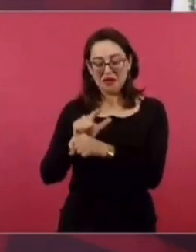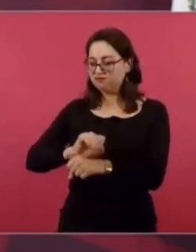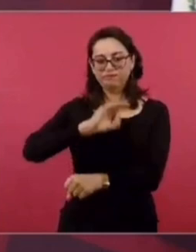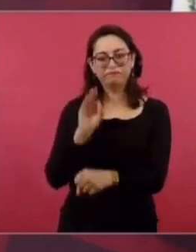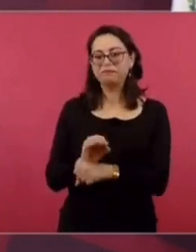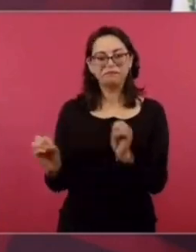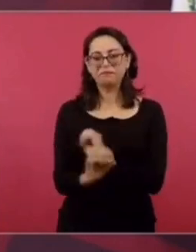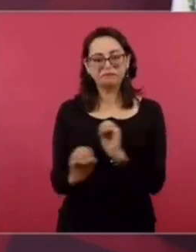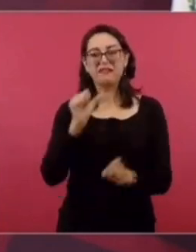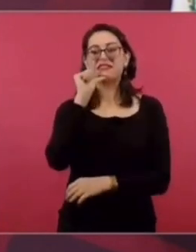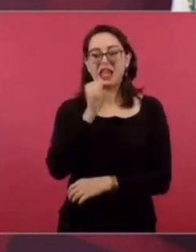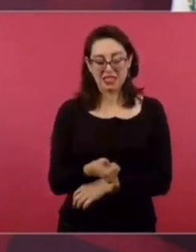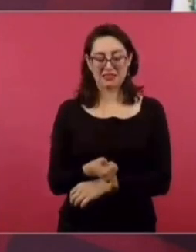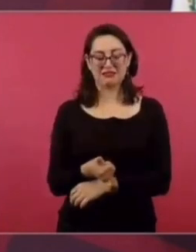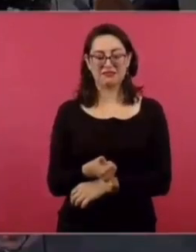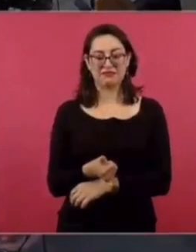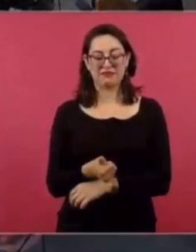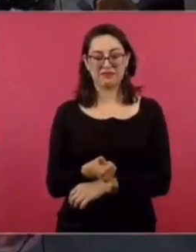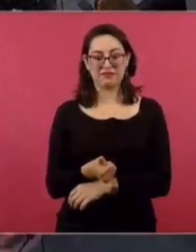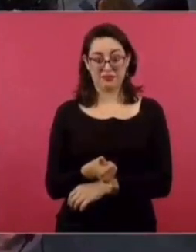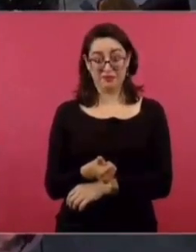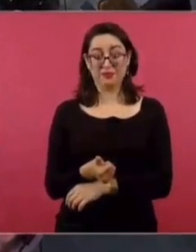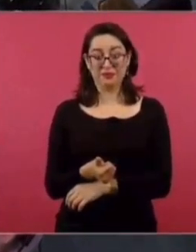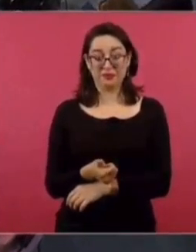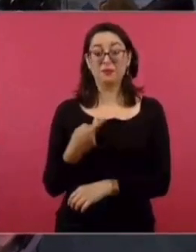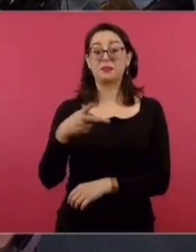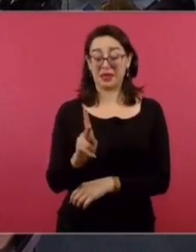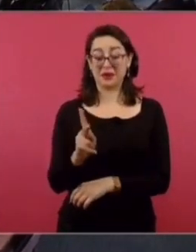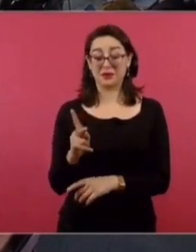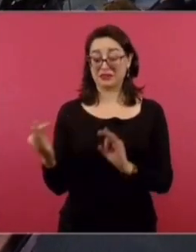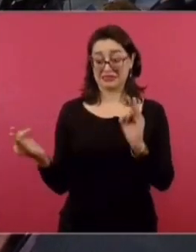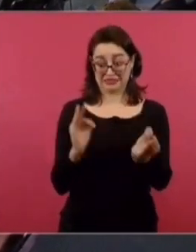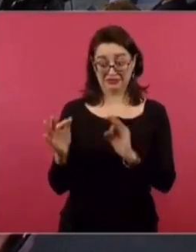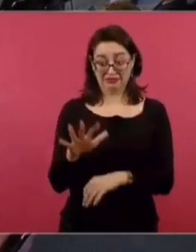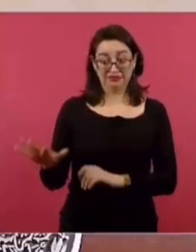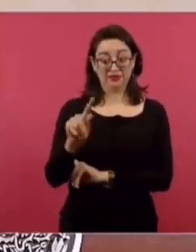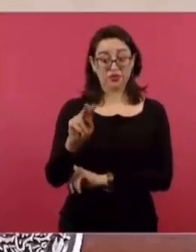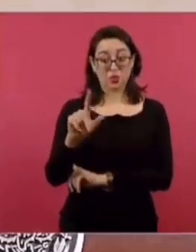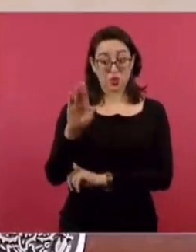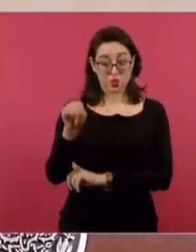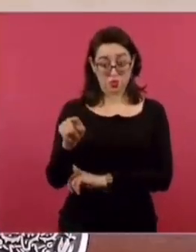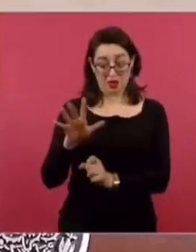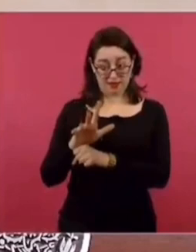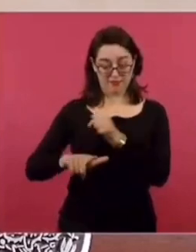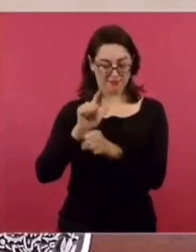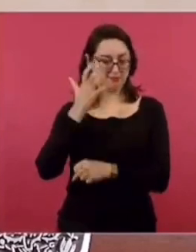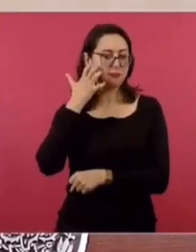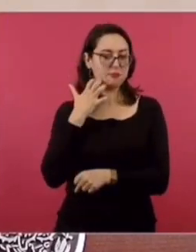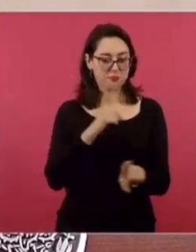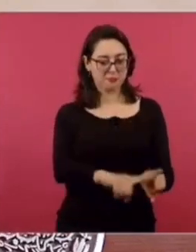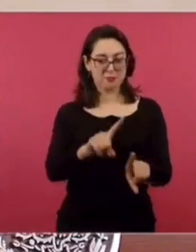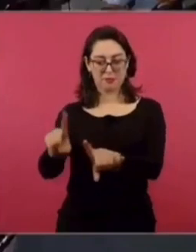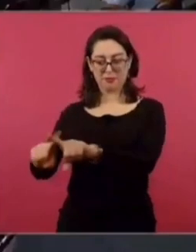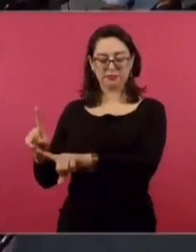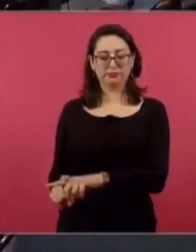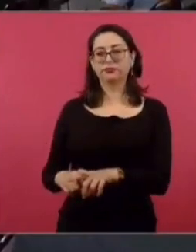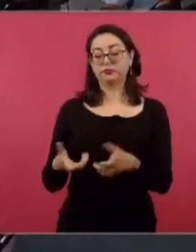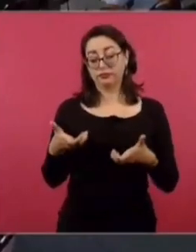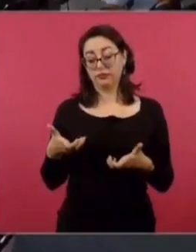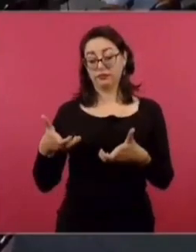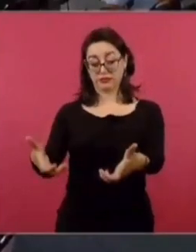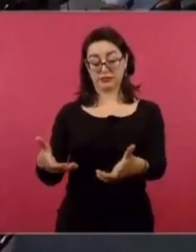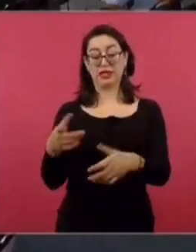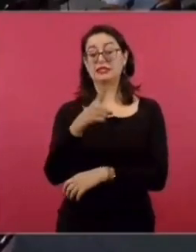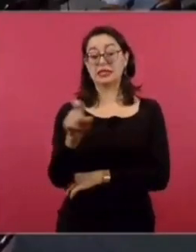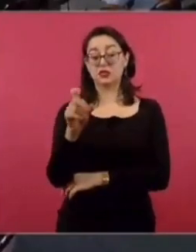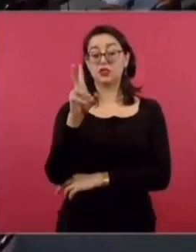solo eso. En el tramo muy cerca de donde están estos jaguares, de 130 kilómetros